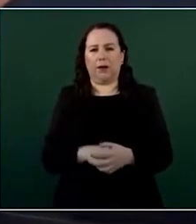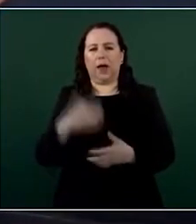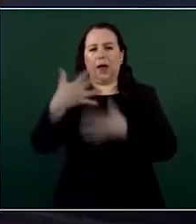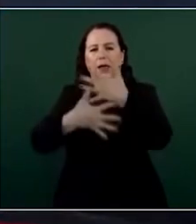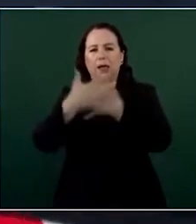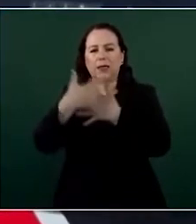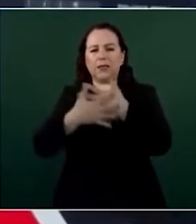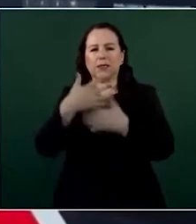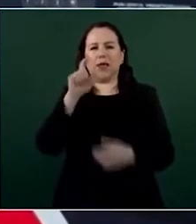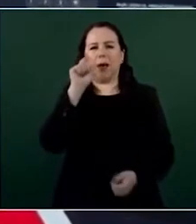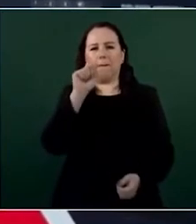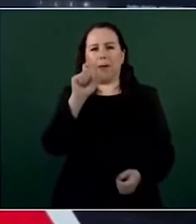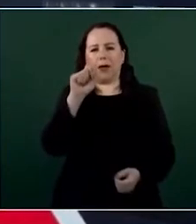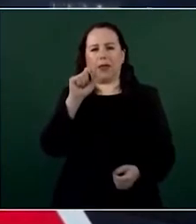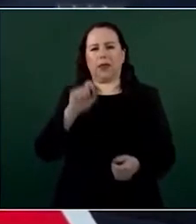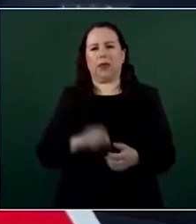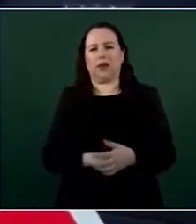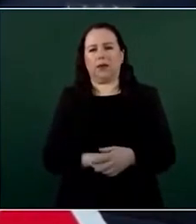15.20.